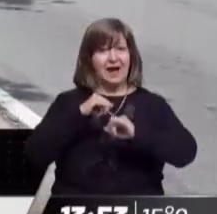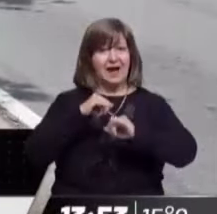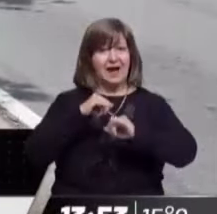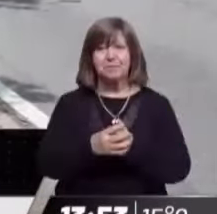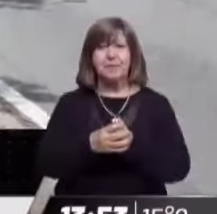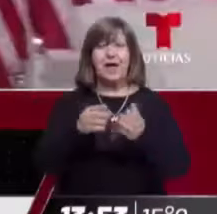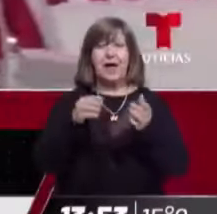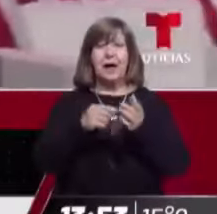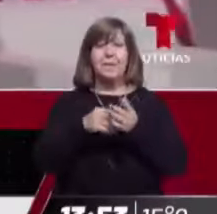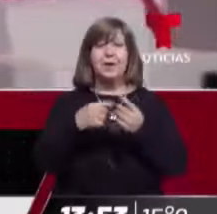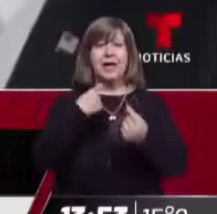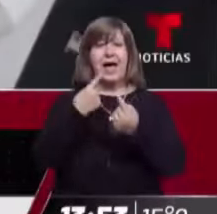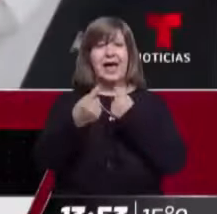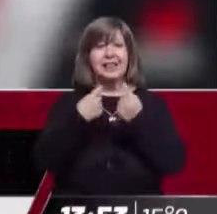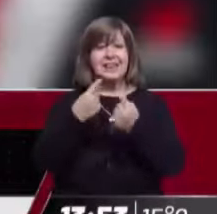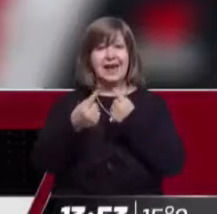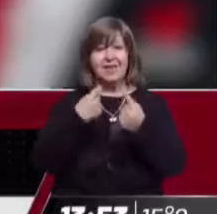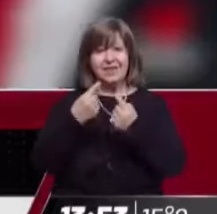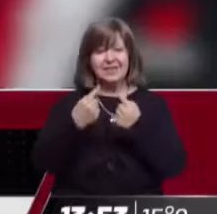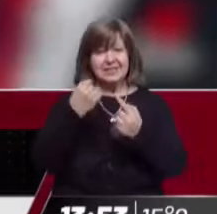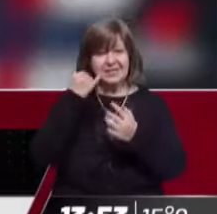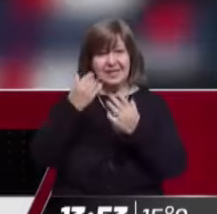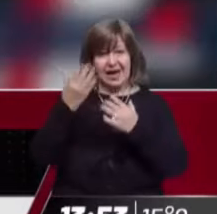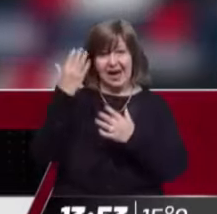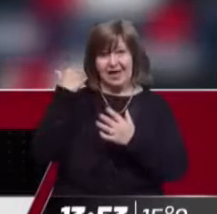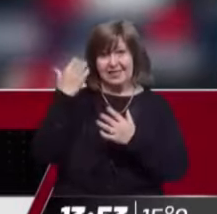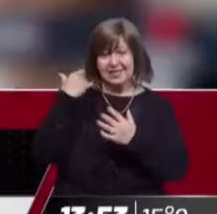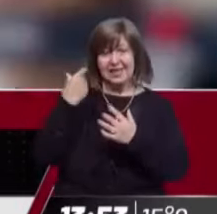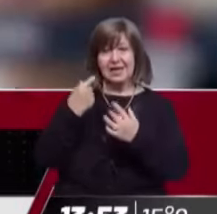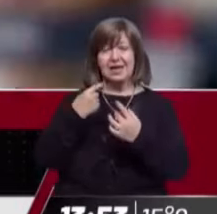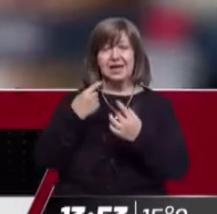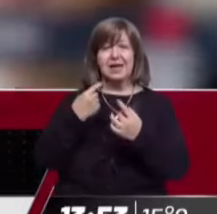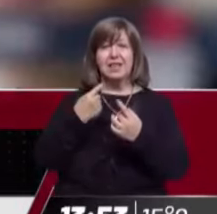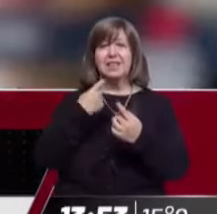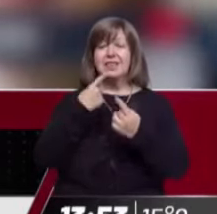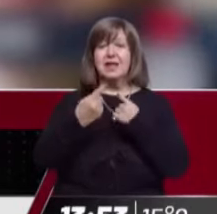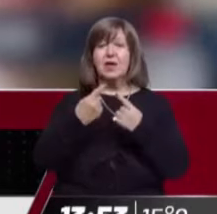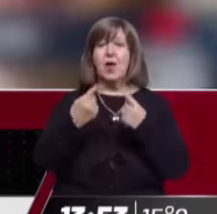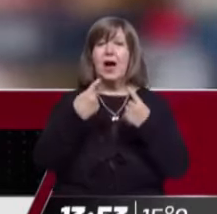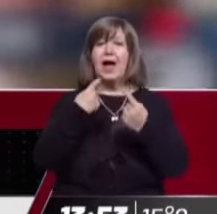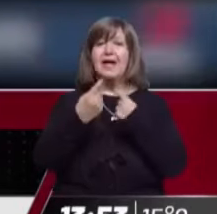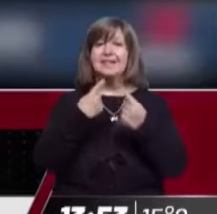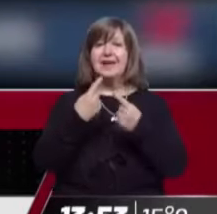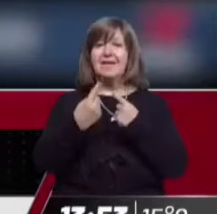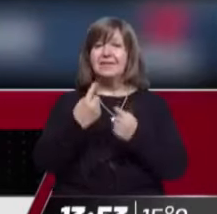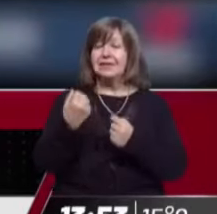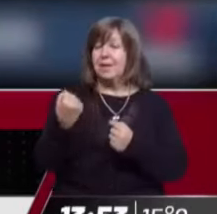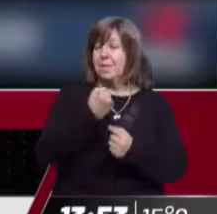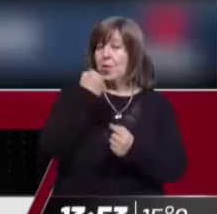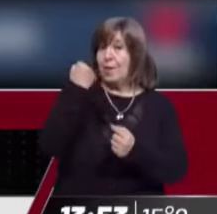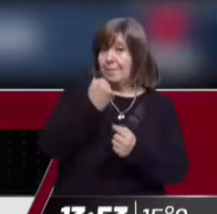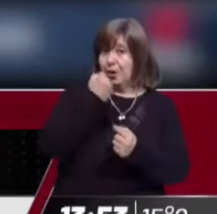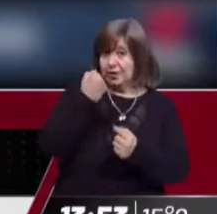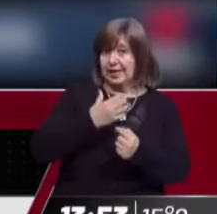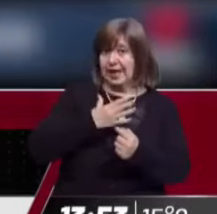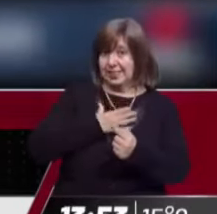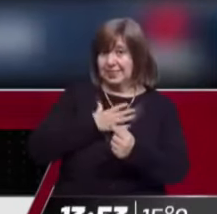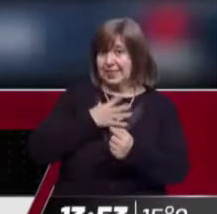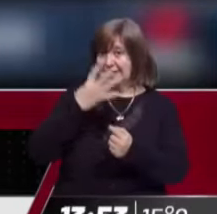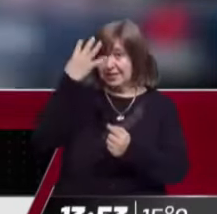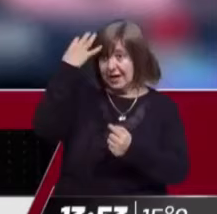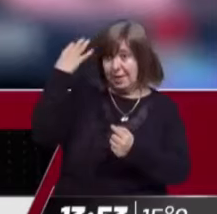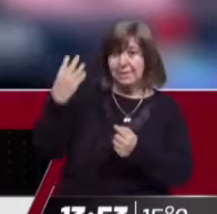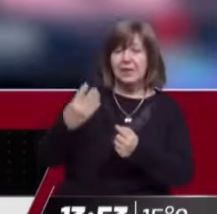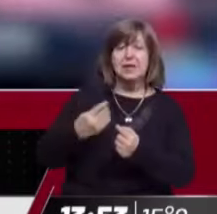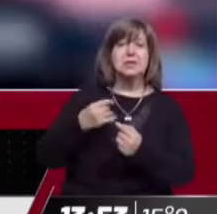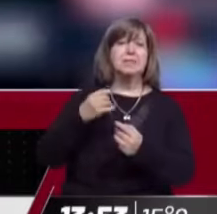esta entrevista que ayer mantuvieron, que Donald Trump dijo es la entrevista del año, ¿no? Pero que en realidad fue una